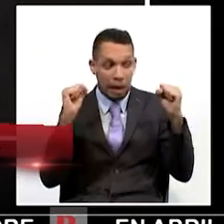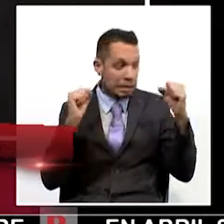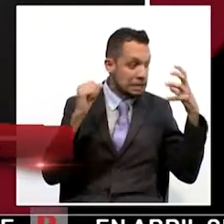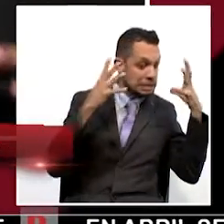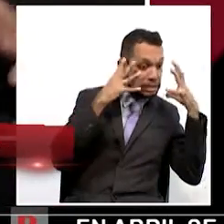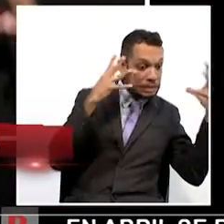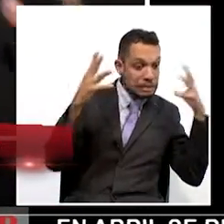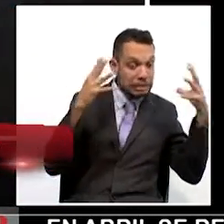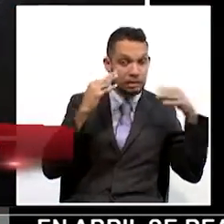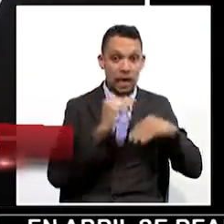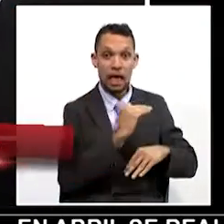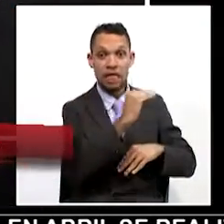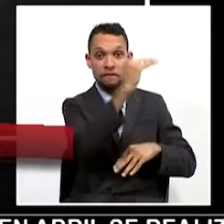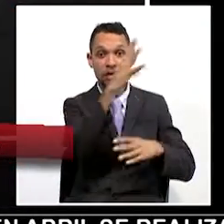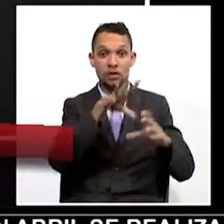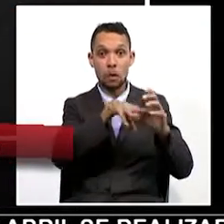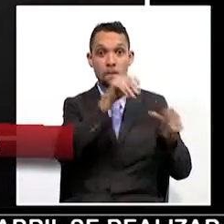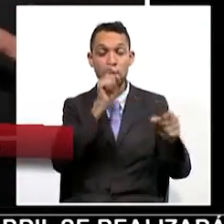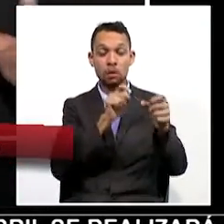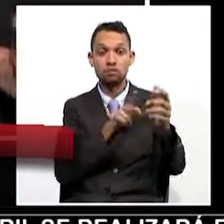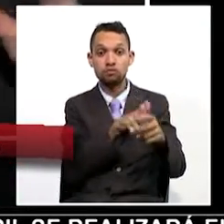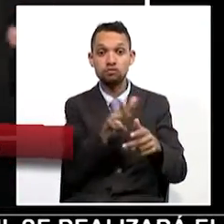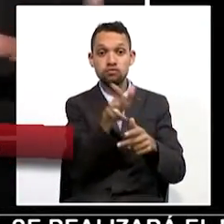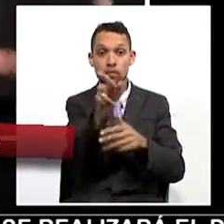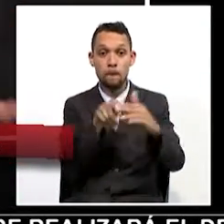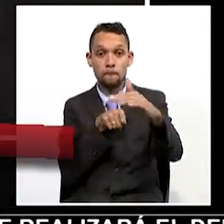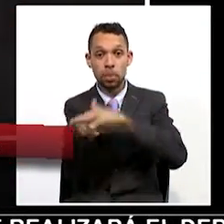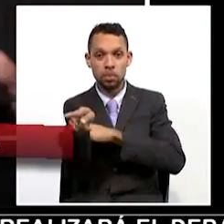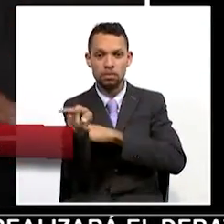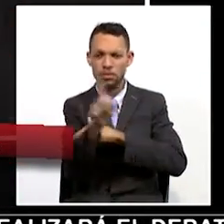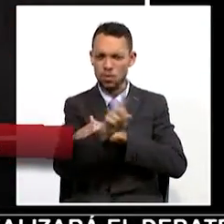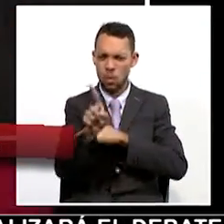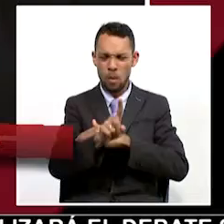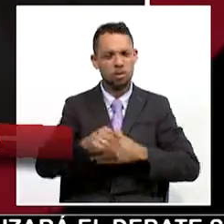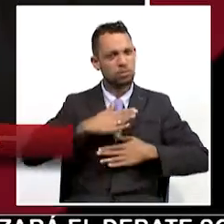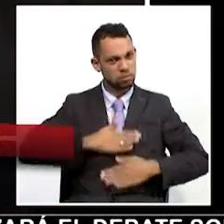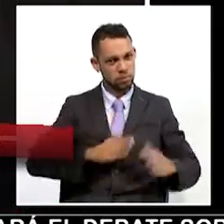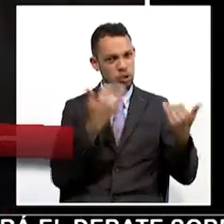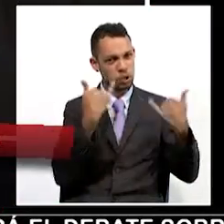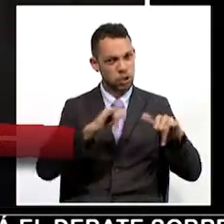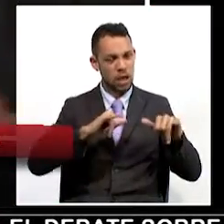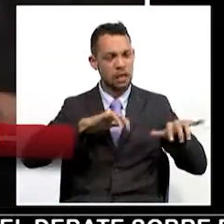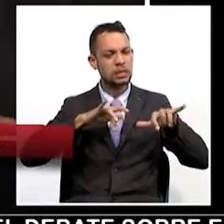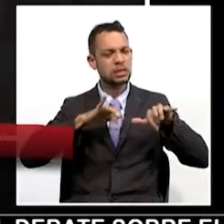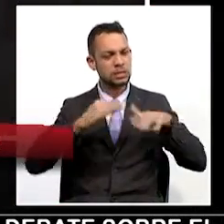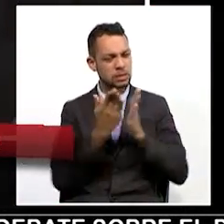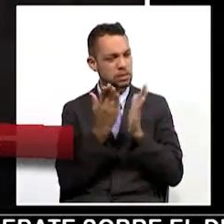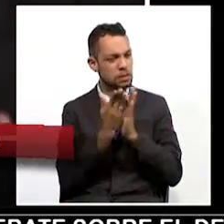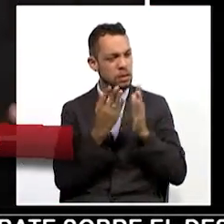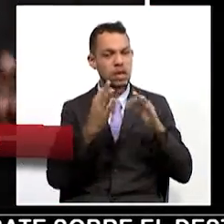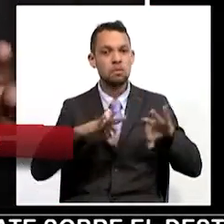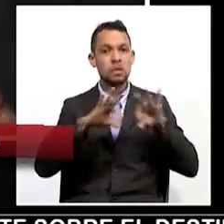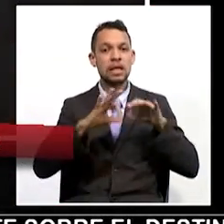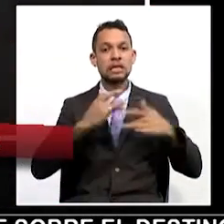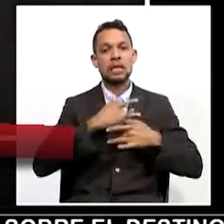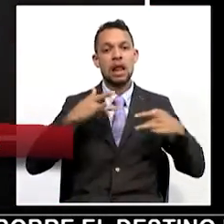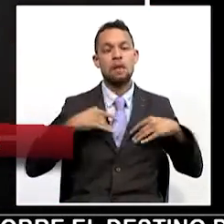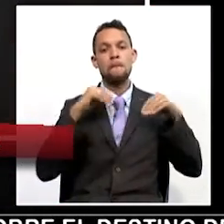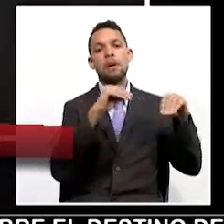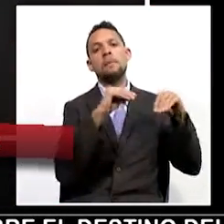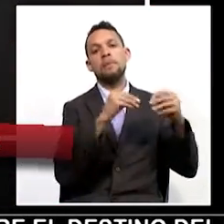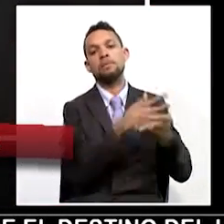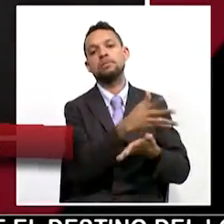desocupar edificios ni desocupar la ciudad. Hay unos mecanismos ya, hay unos protocolos previamente establecidos para que usted detecte de manera oportuna